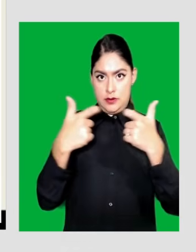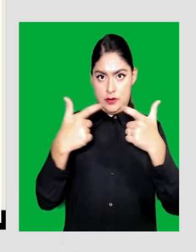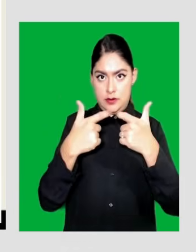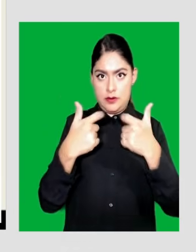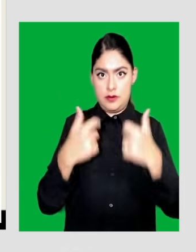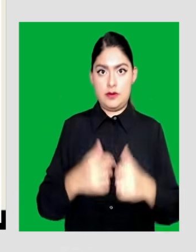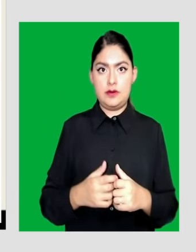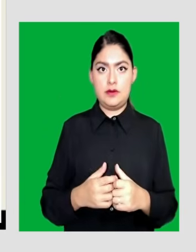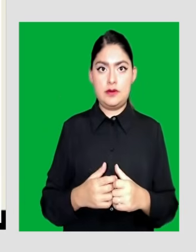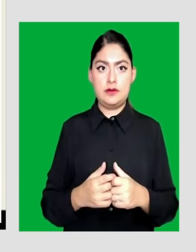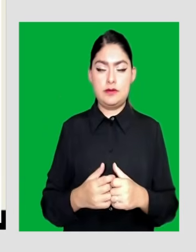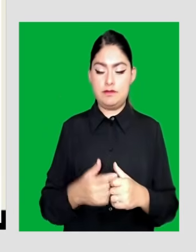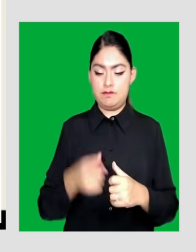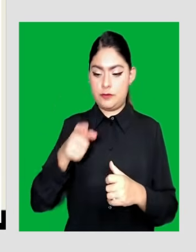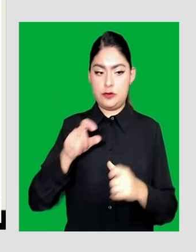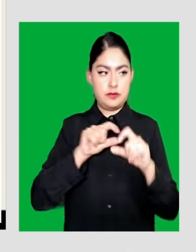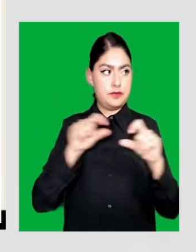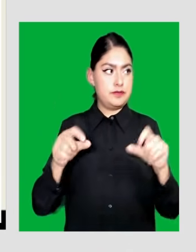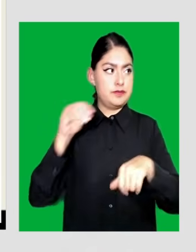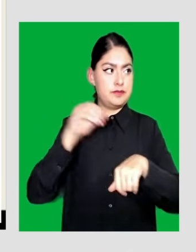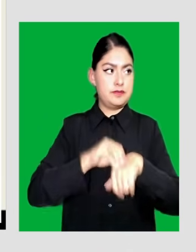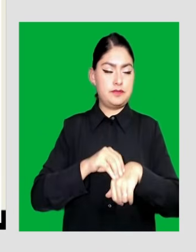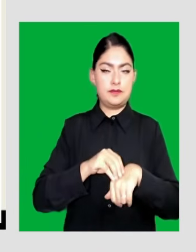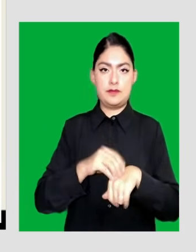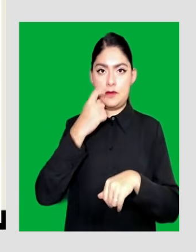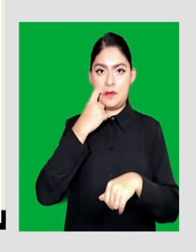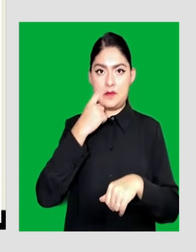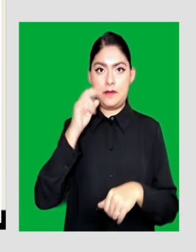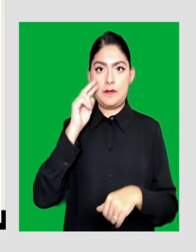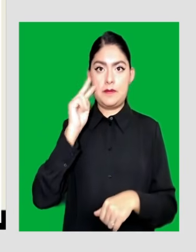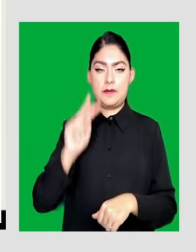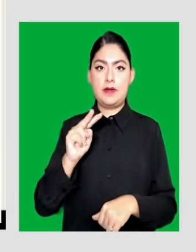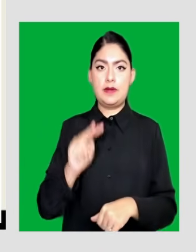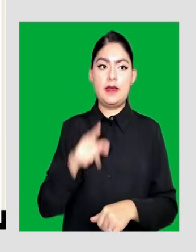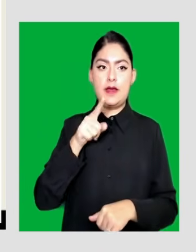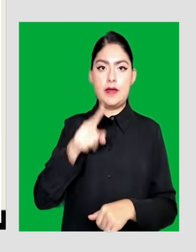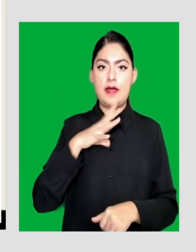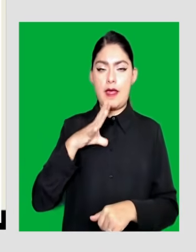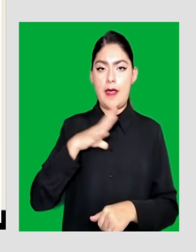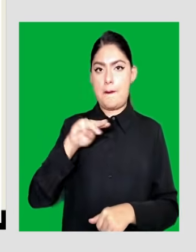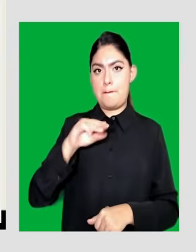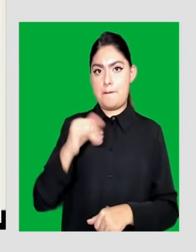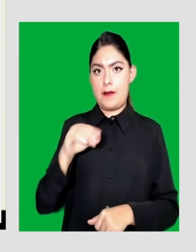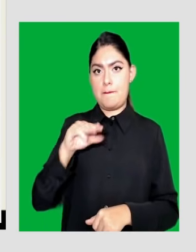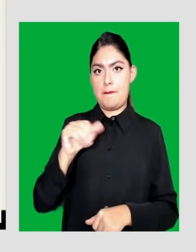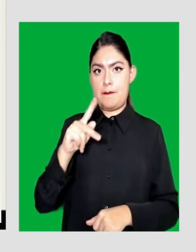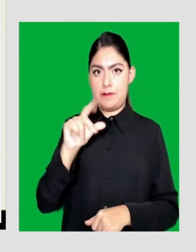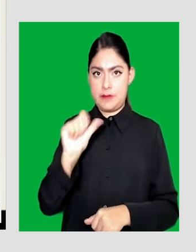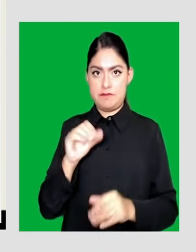De regreso en la página de My Maps, vamos a ingresar apretando el botón de Comenzar.